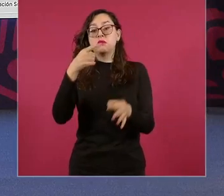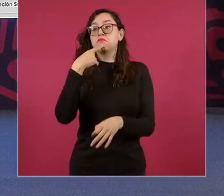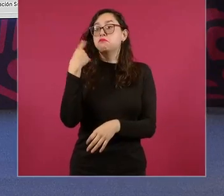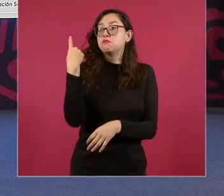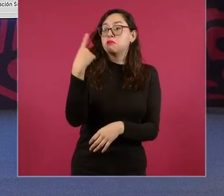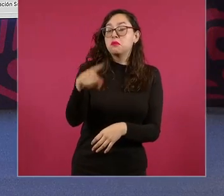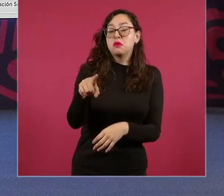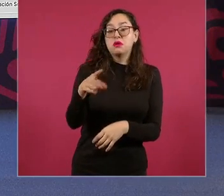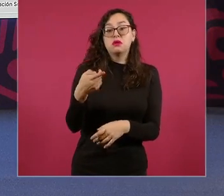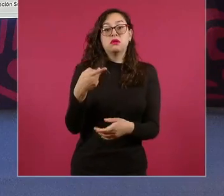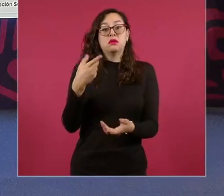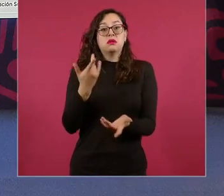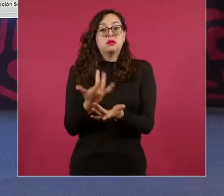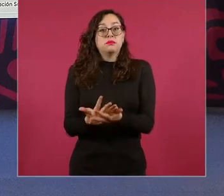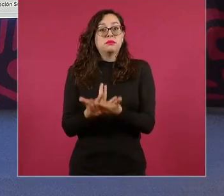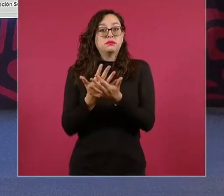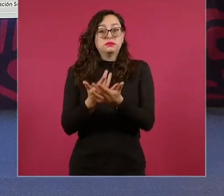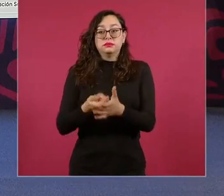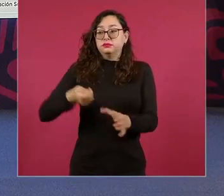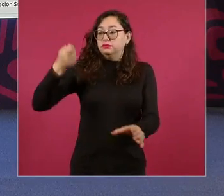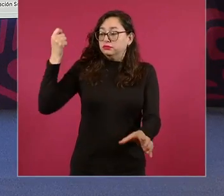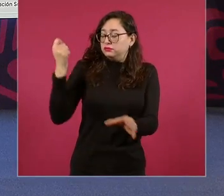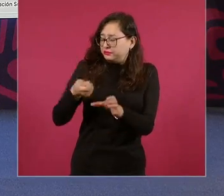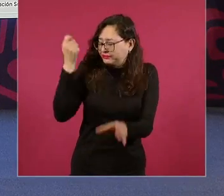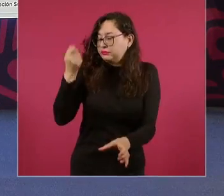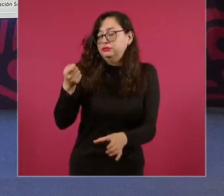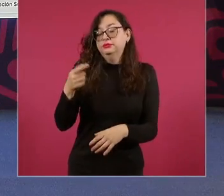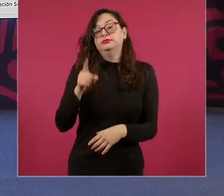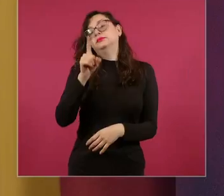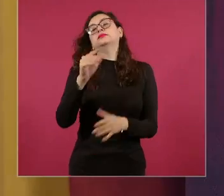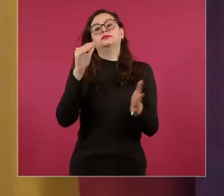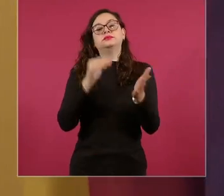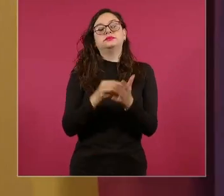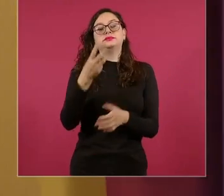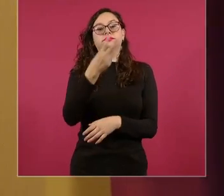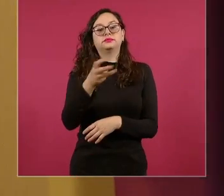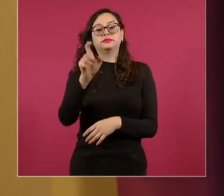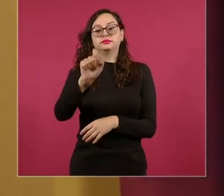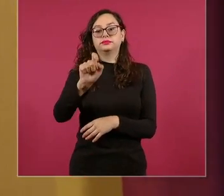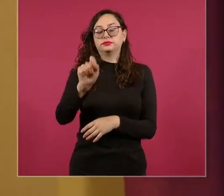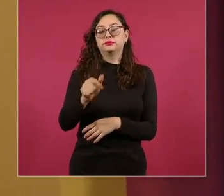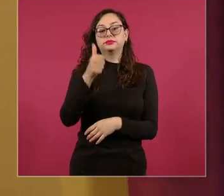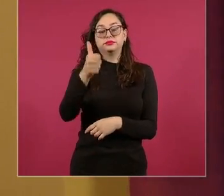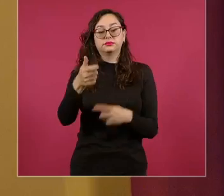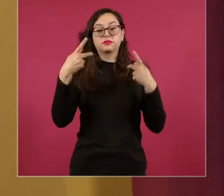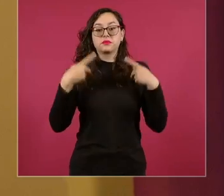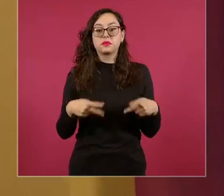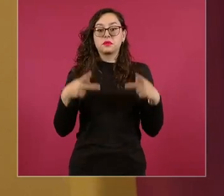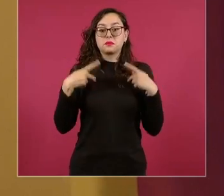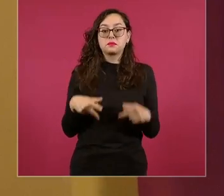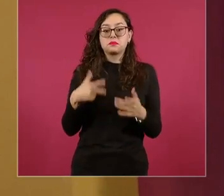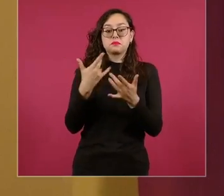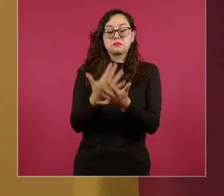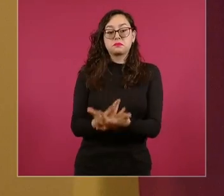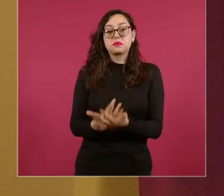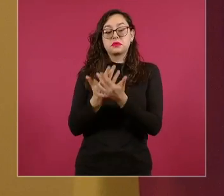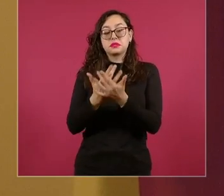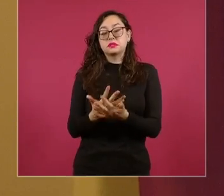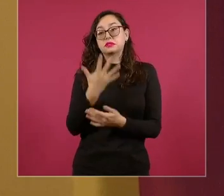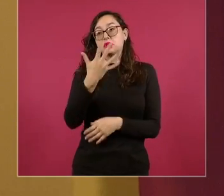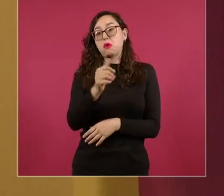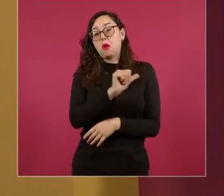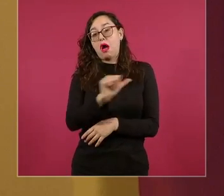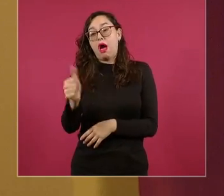sentencia, de los cuales mil 326 personas con juicios penales pendientes de entre cinco y diez